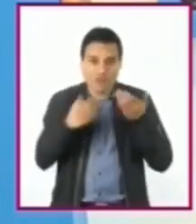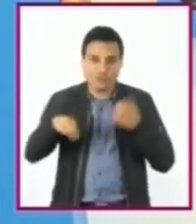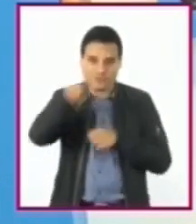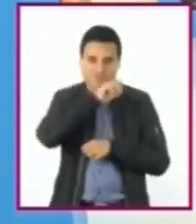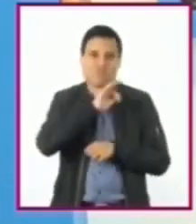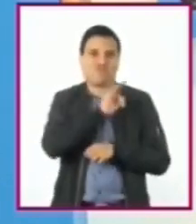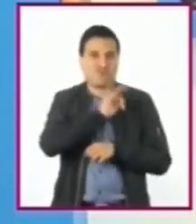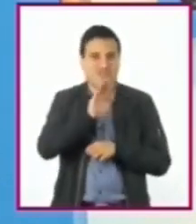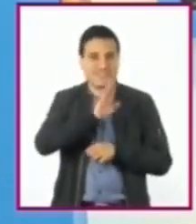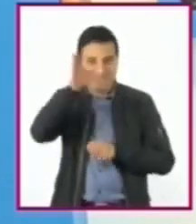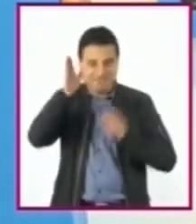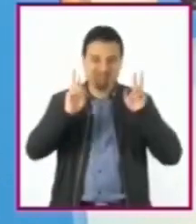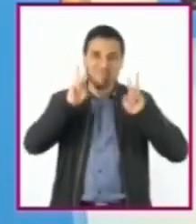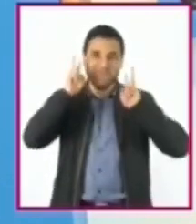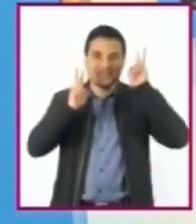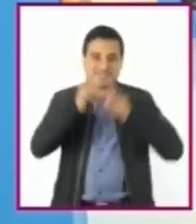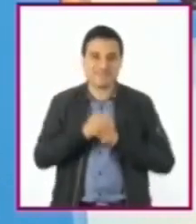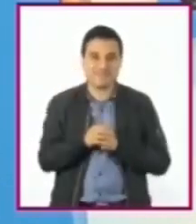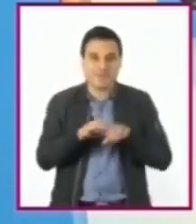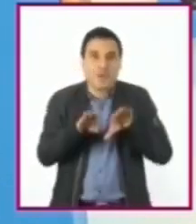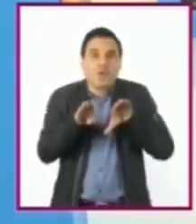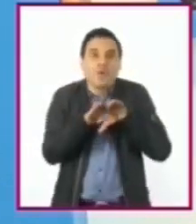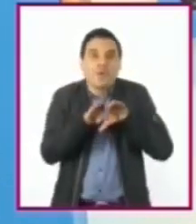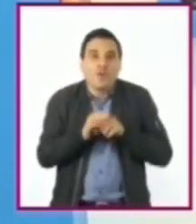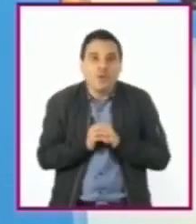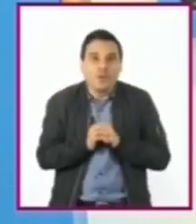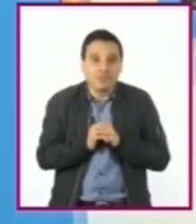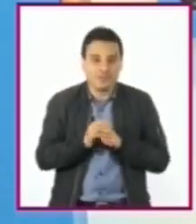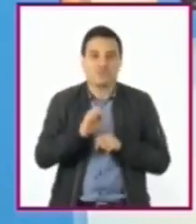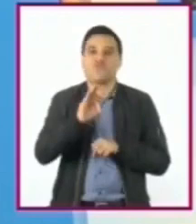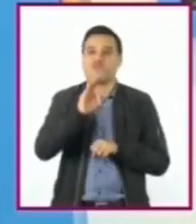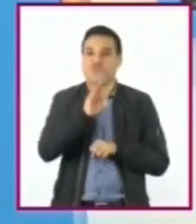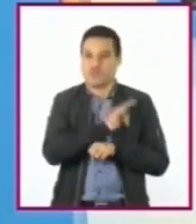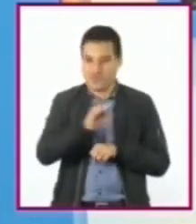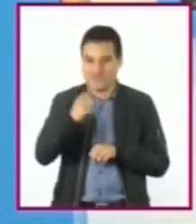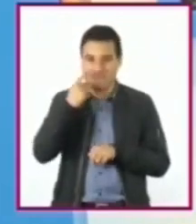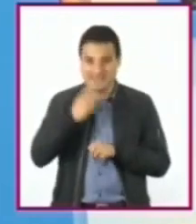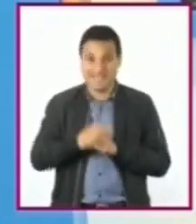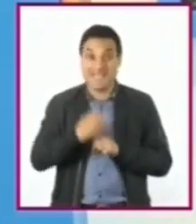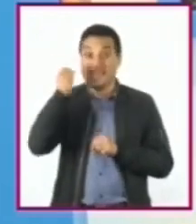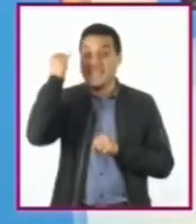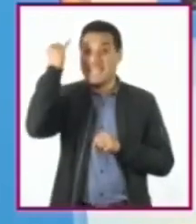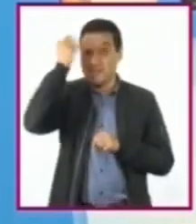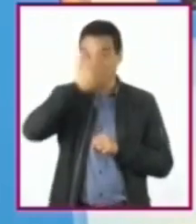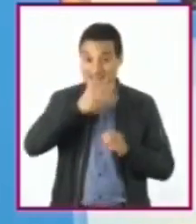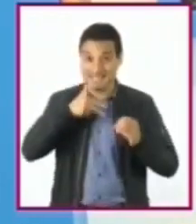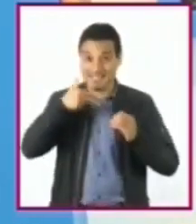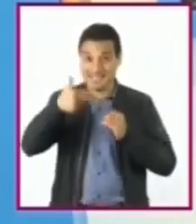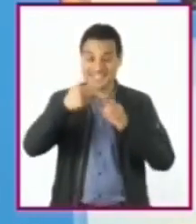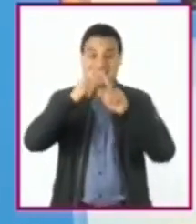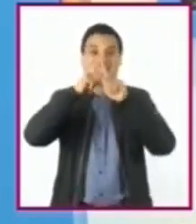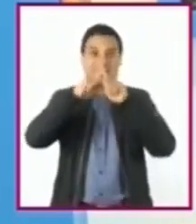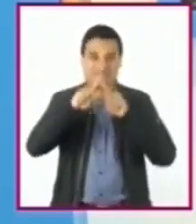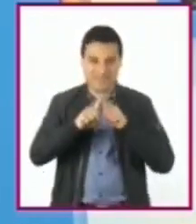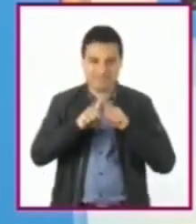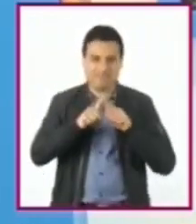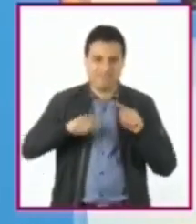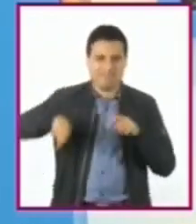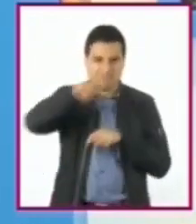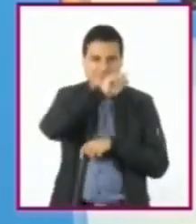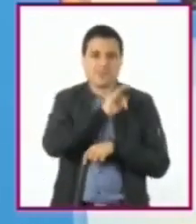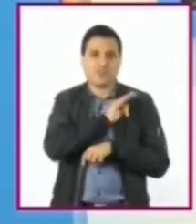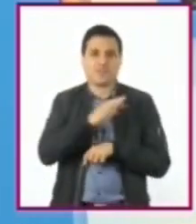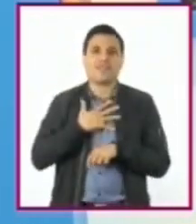a recorrerlo, utilizando las imágenes satelitales que, como vimos en esta sesión, son representaciones de la